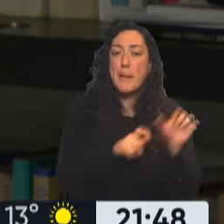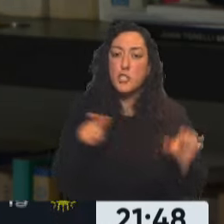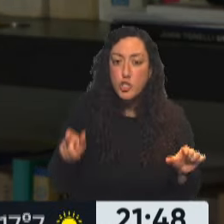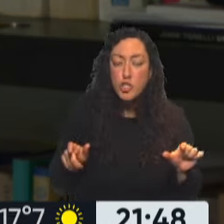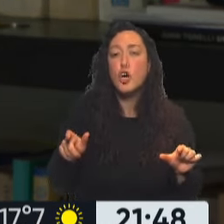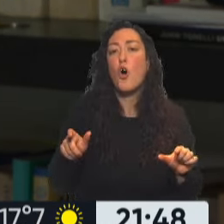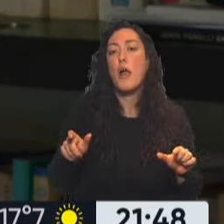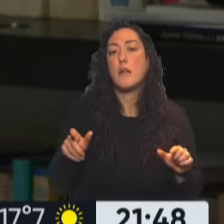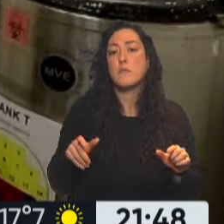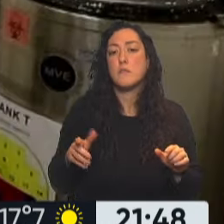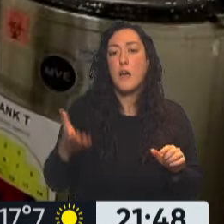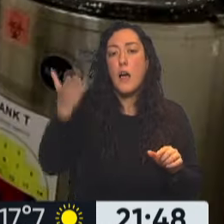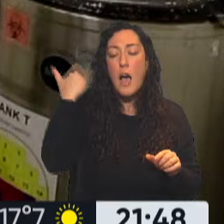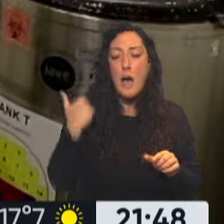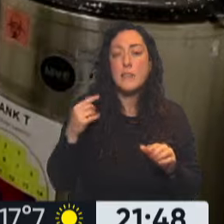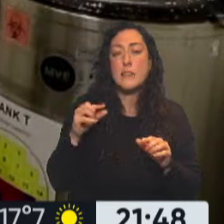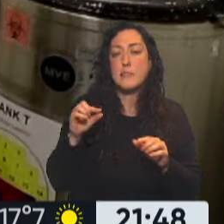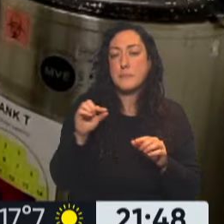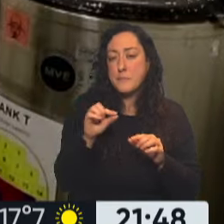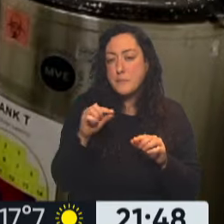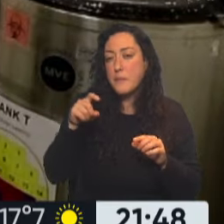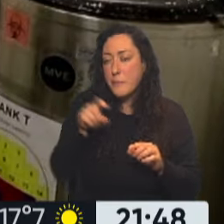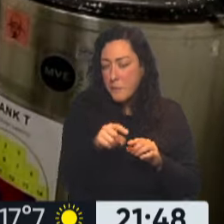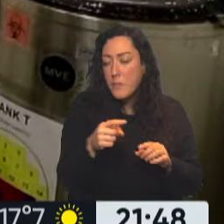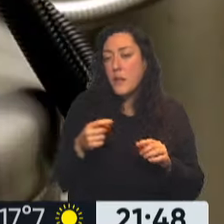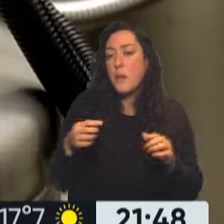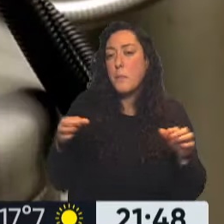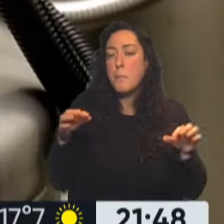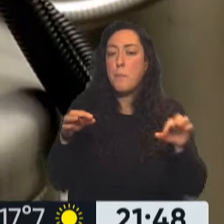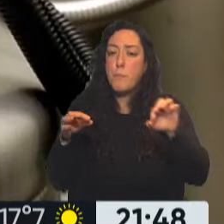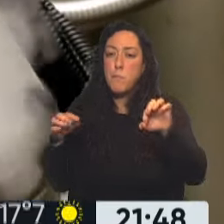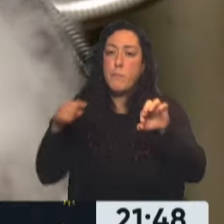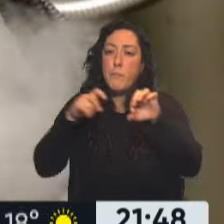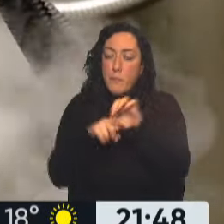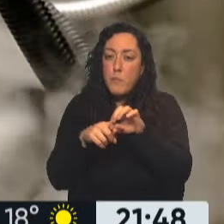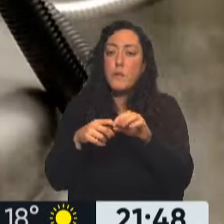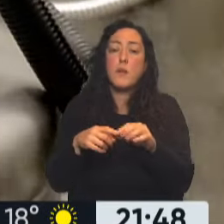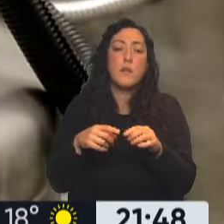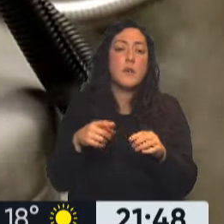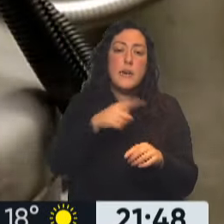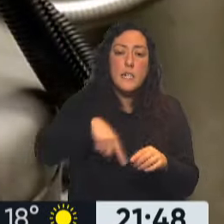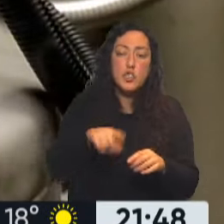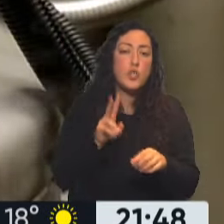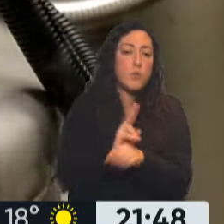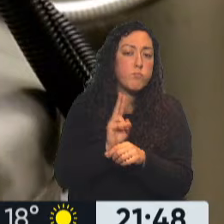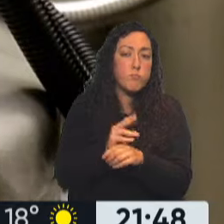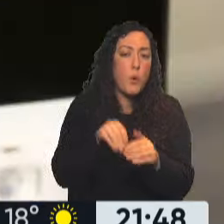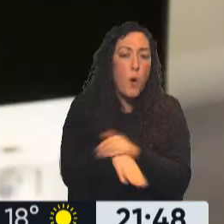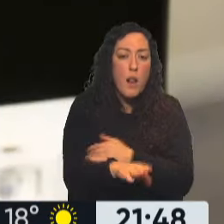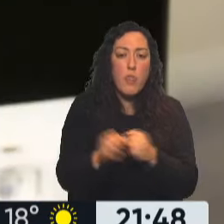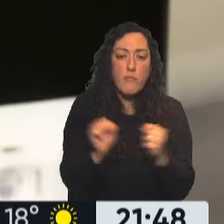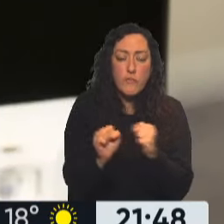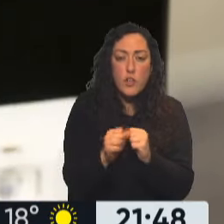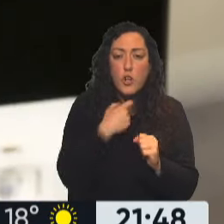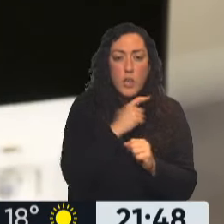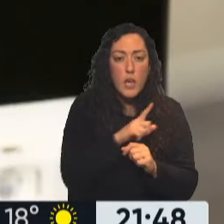que aportaron los gametos para crear el embrión no tenían voluntad de seguir crioconservándolo y tampoco la